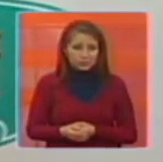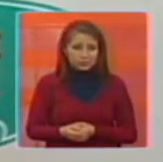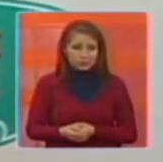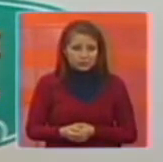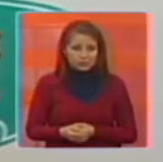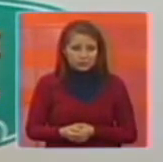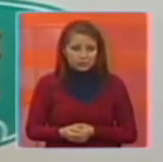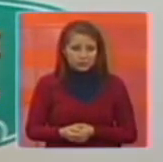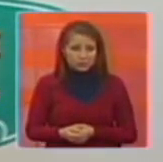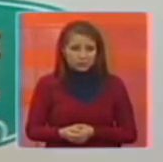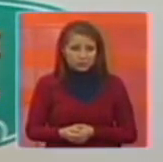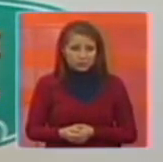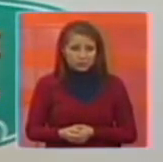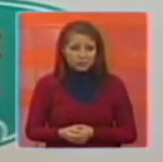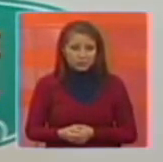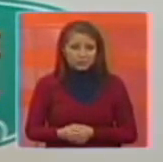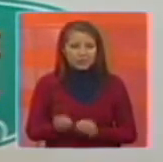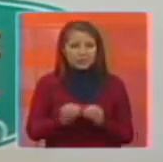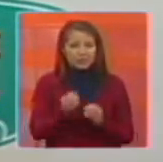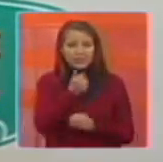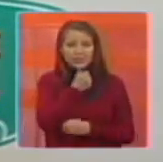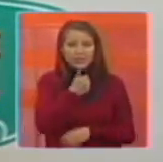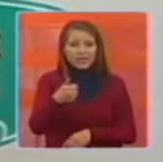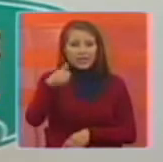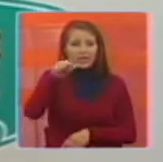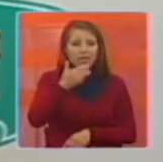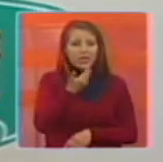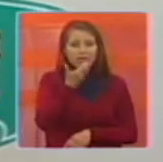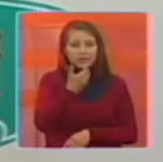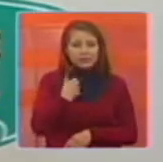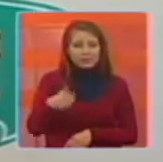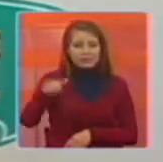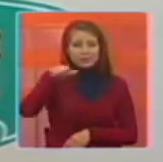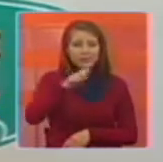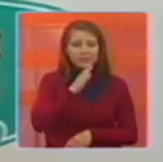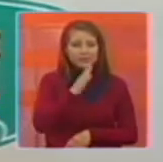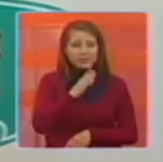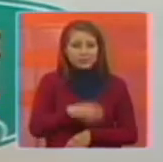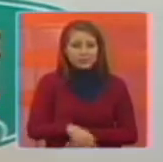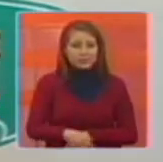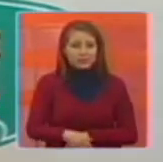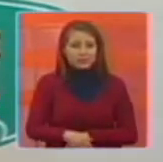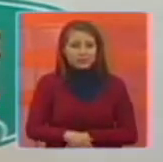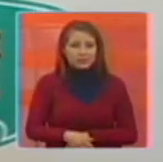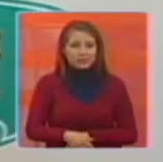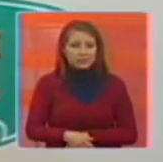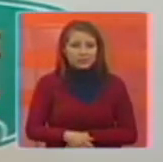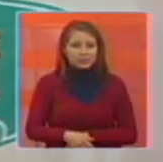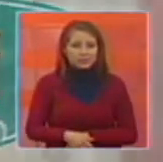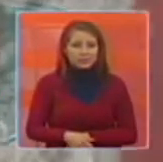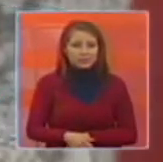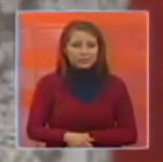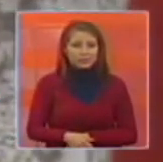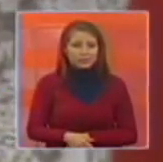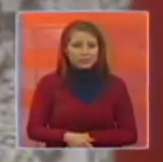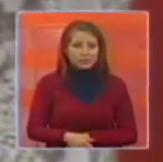Voy a ponerle más agüita. Agüita caliente aquí, rapidito,